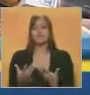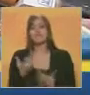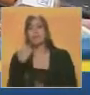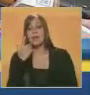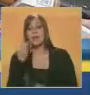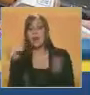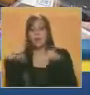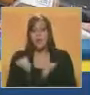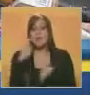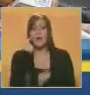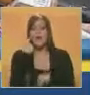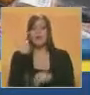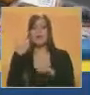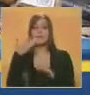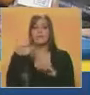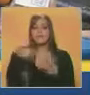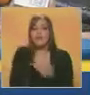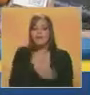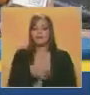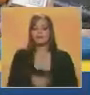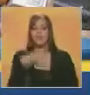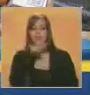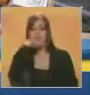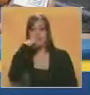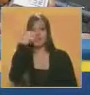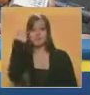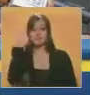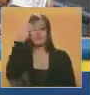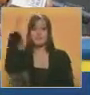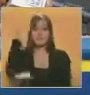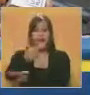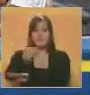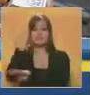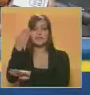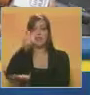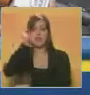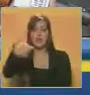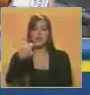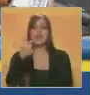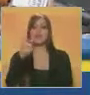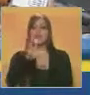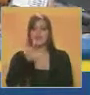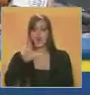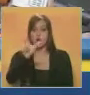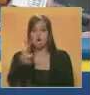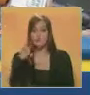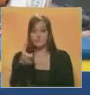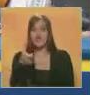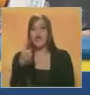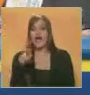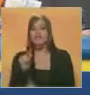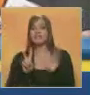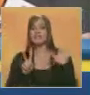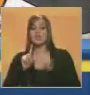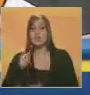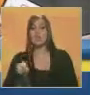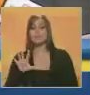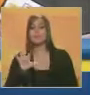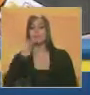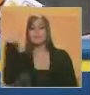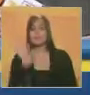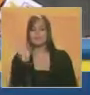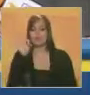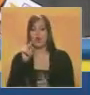conveniente la decisión que a los efectos consideren. En octubre del año pasado se sancionó al canal de noticias Globovisión con una multa equivalente al 7,5% de los